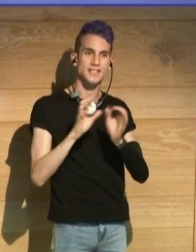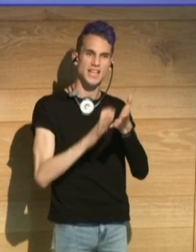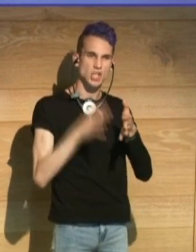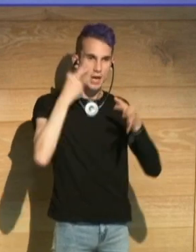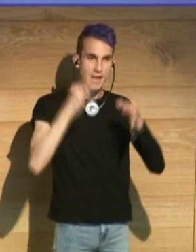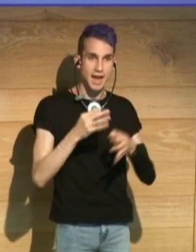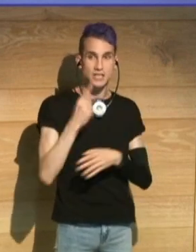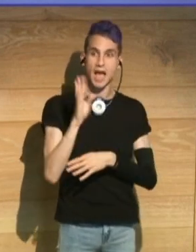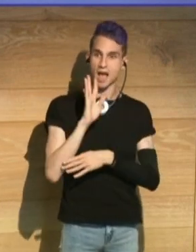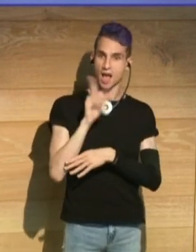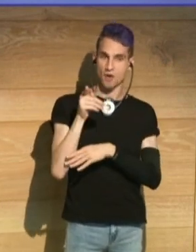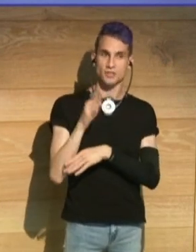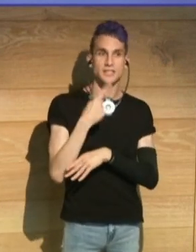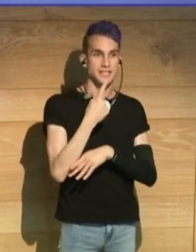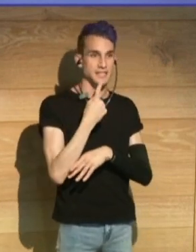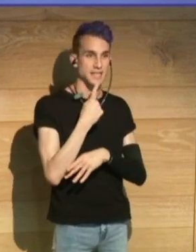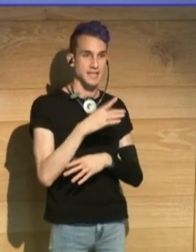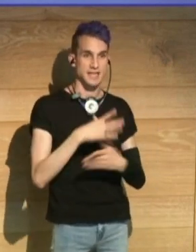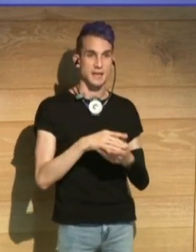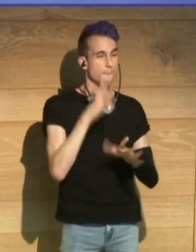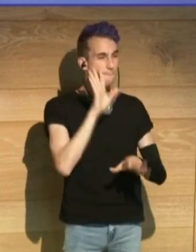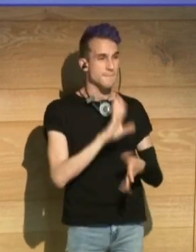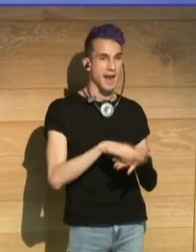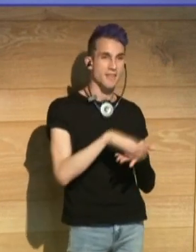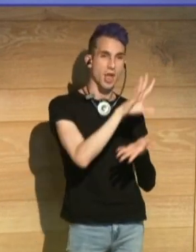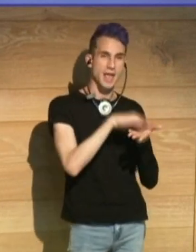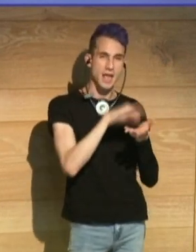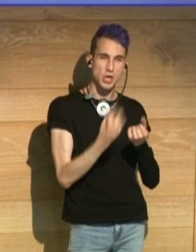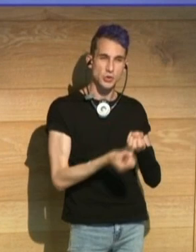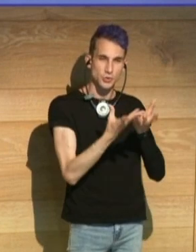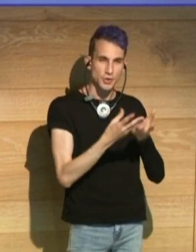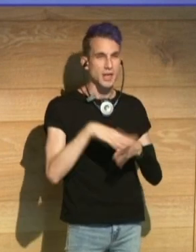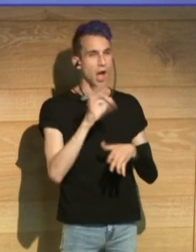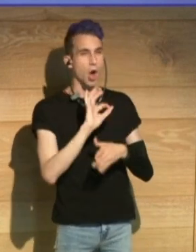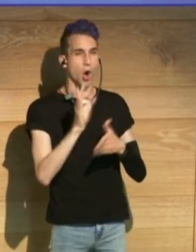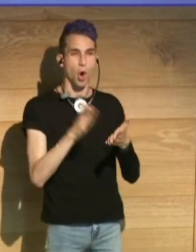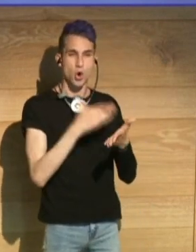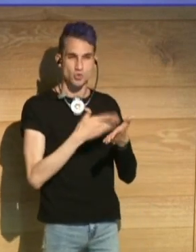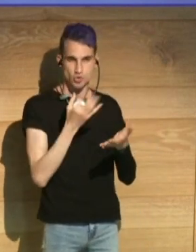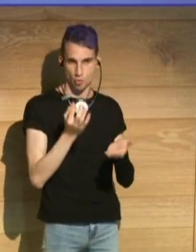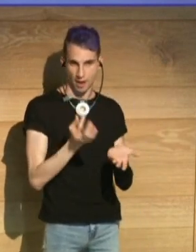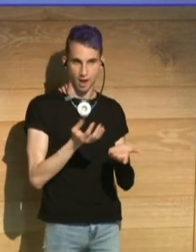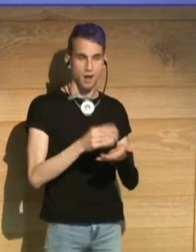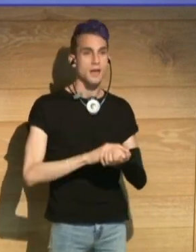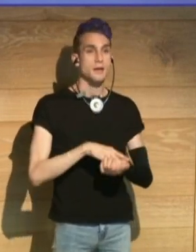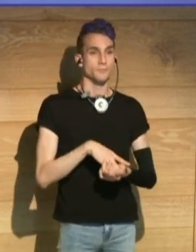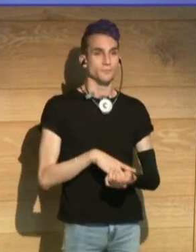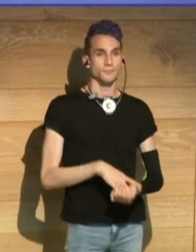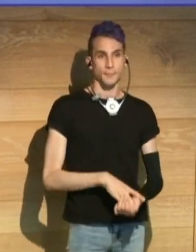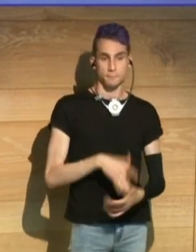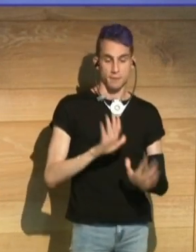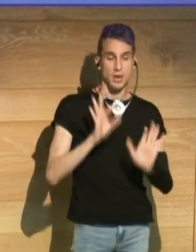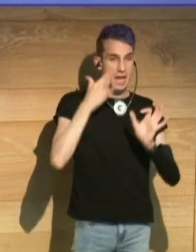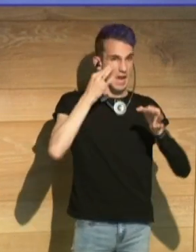ensayo, es una novela, a veces parece una crónica. ¿Usted cómo describe el libro, que ya solo en el ritmo que tiene, en el